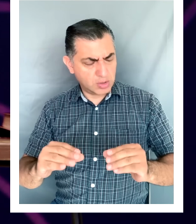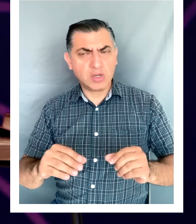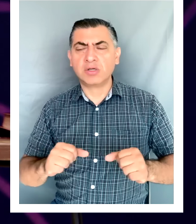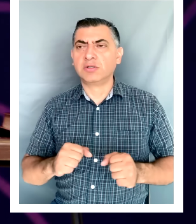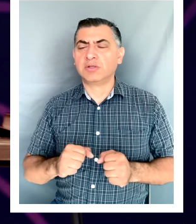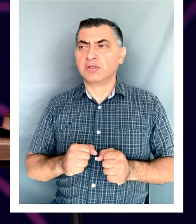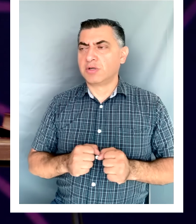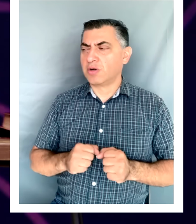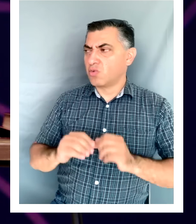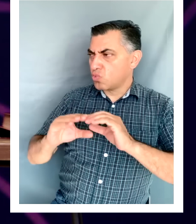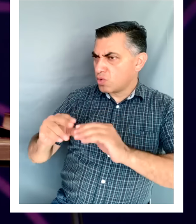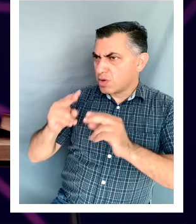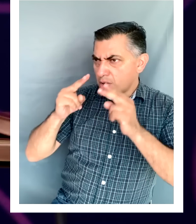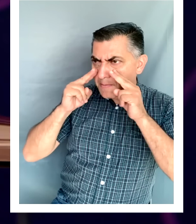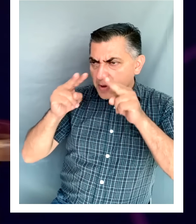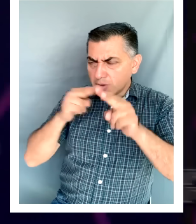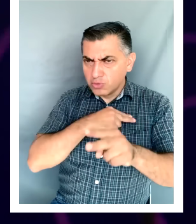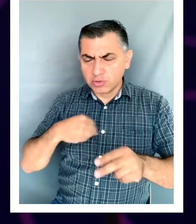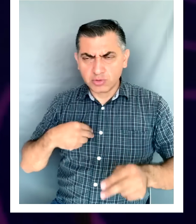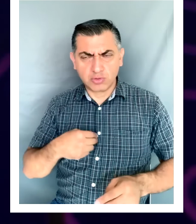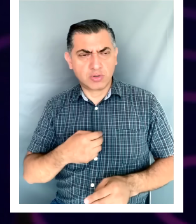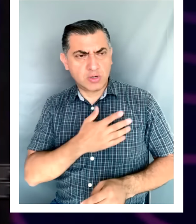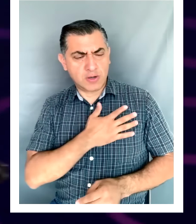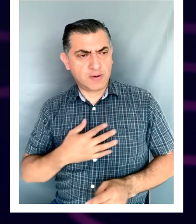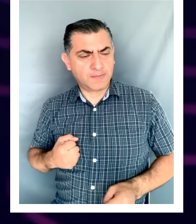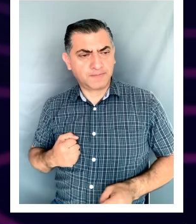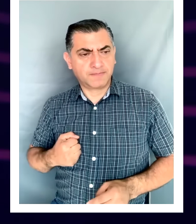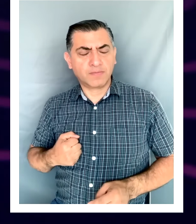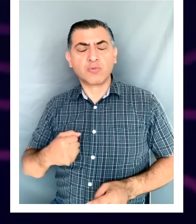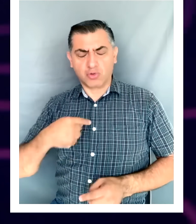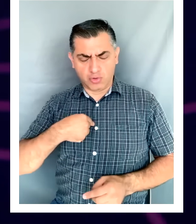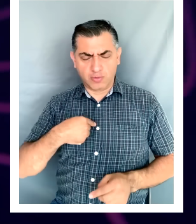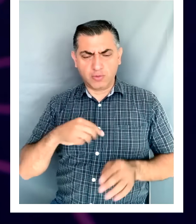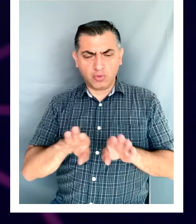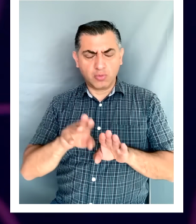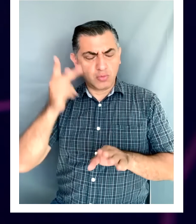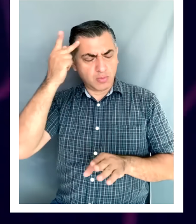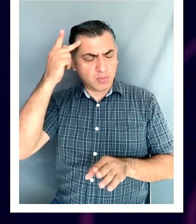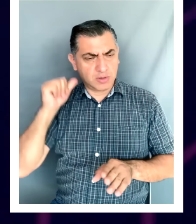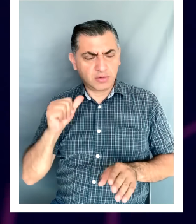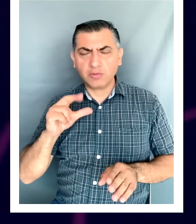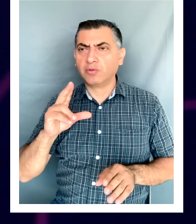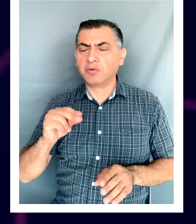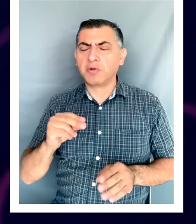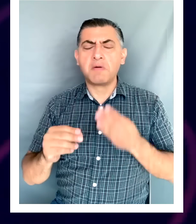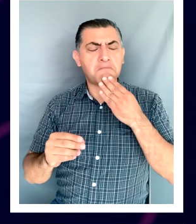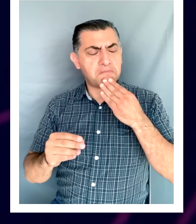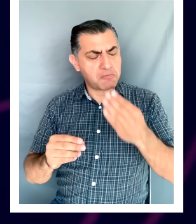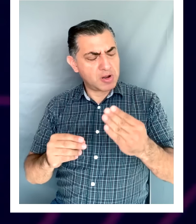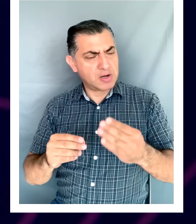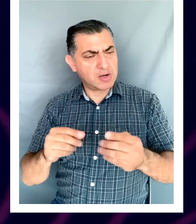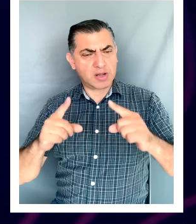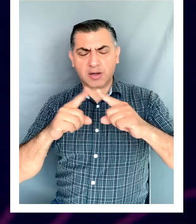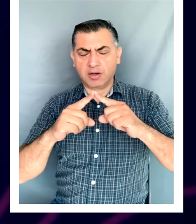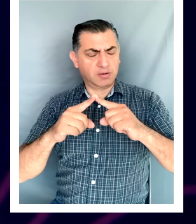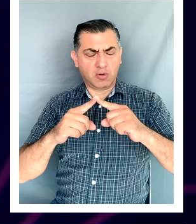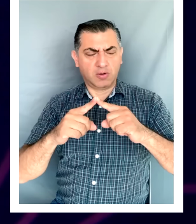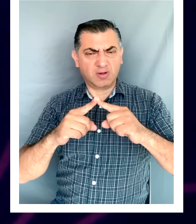nuestra responsabilidad por ejemplo pensando en ello mi tarea como Pastor no es tener una buena iglesia